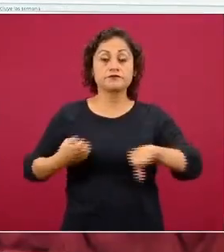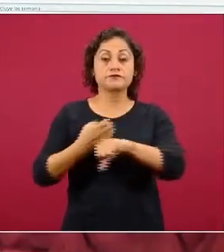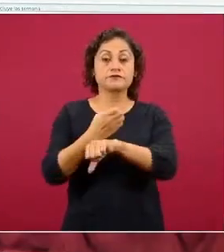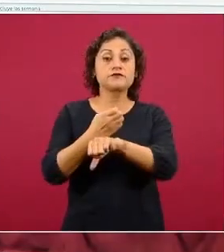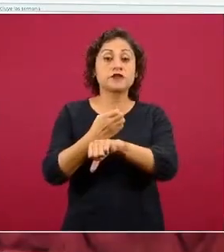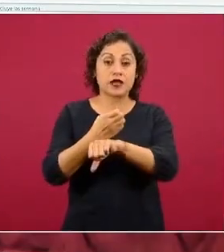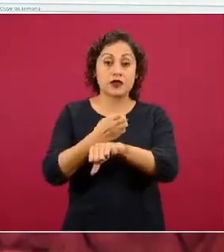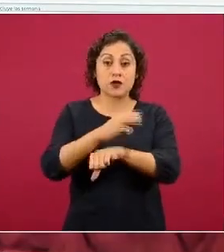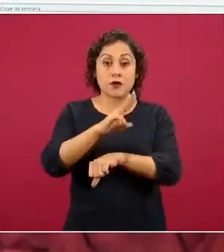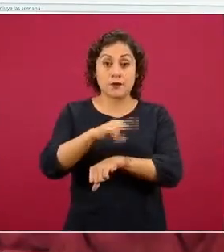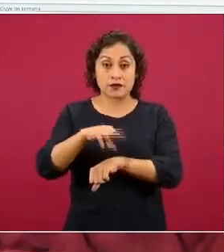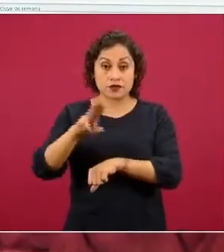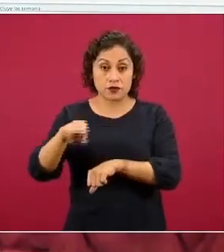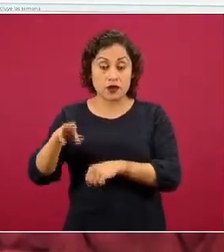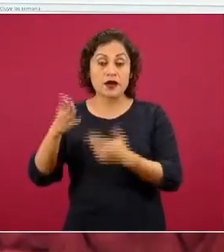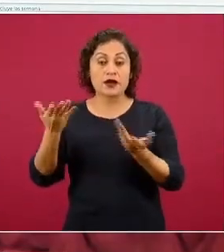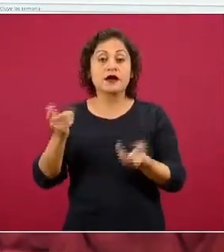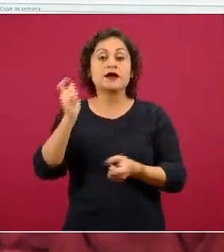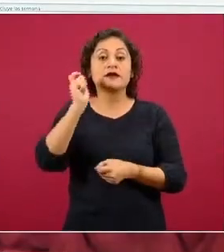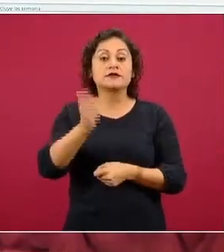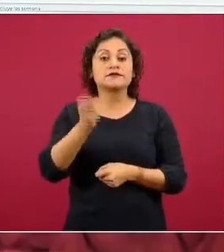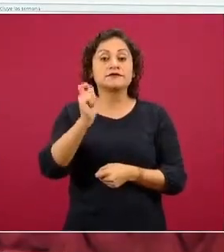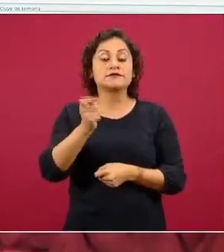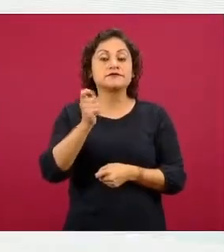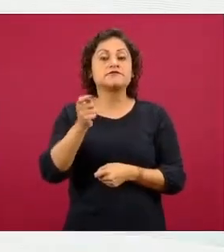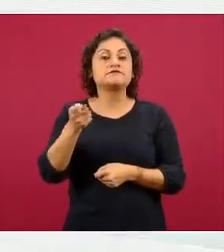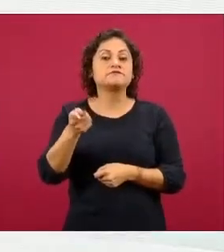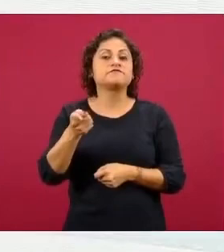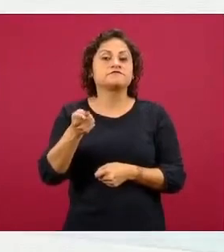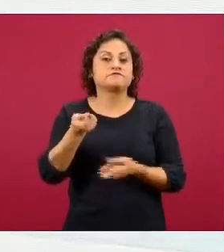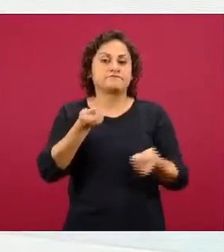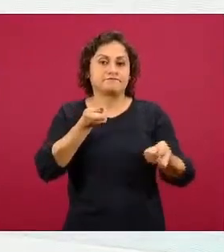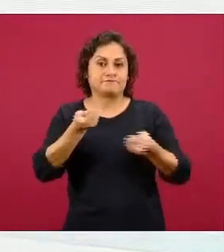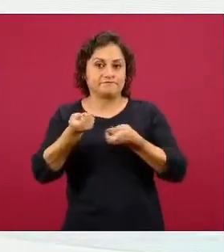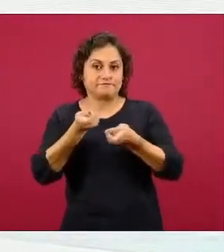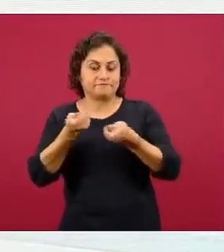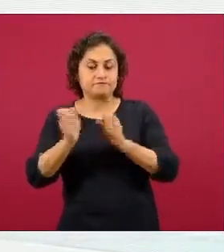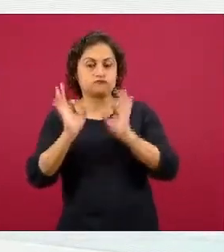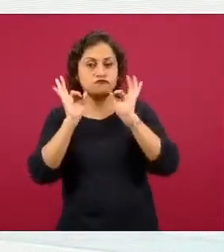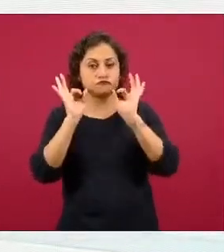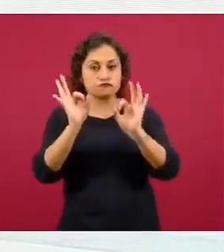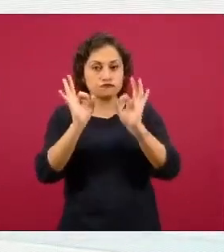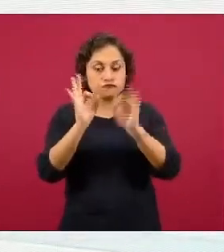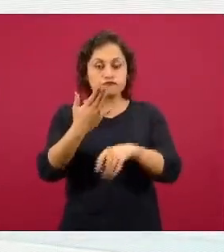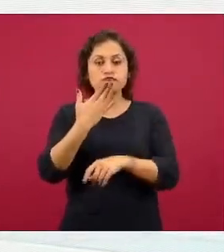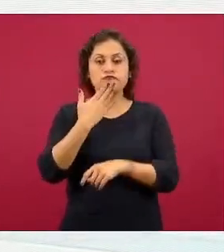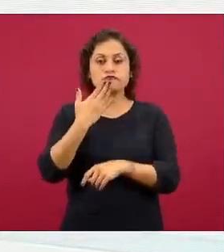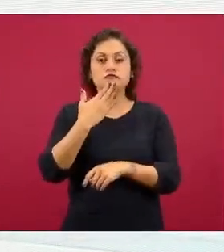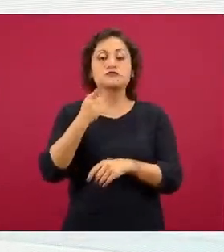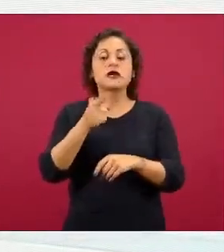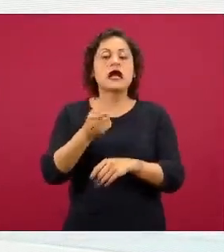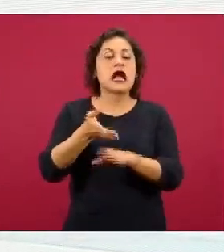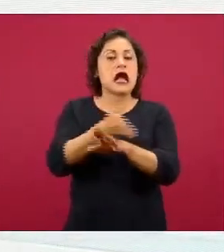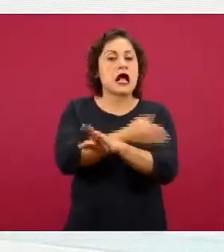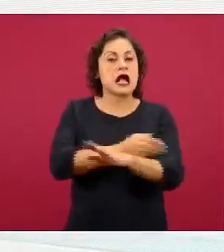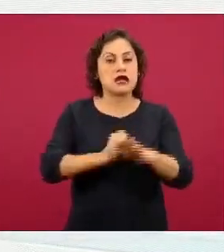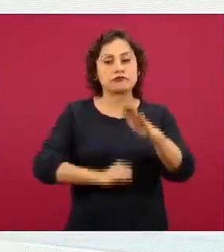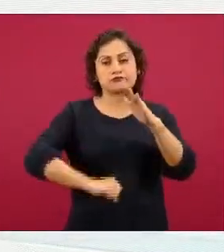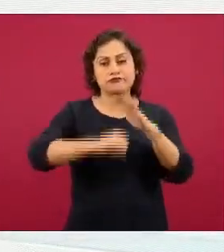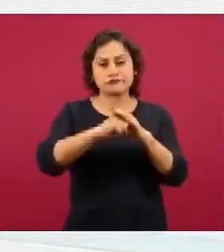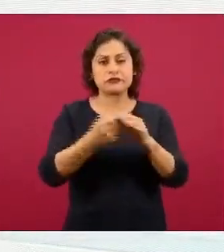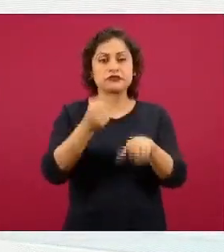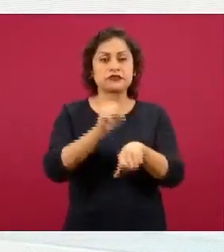de Michoacán, en donde han tenido un manejo también exitoso de la epidemia, hubo un ascenso hasta la